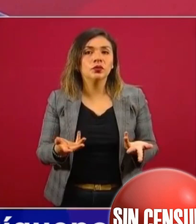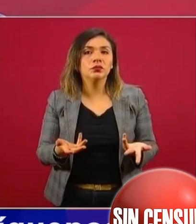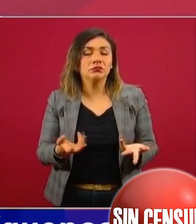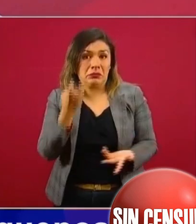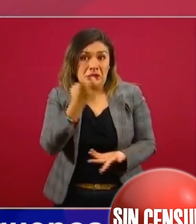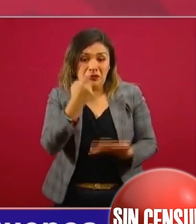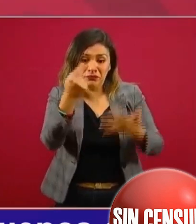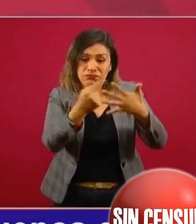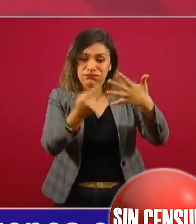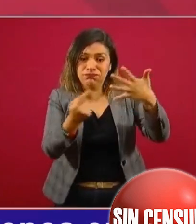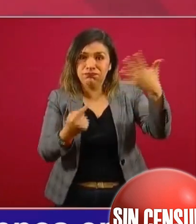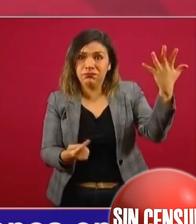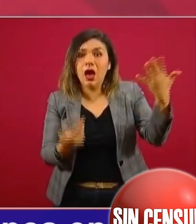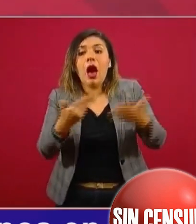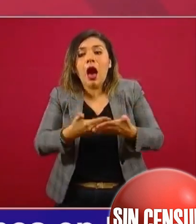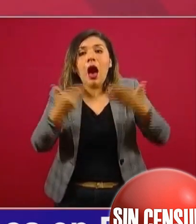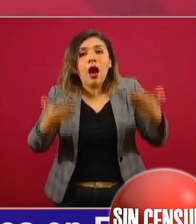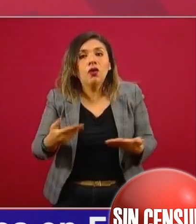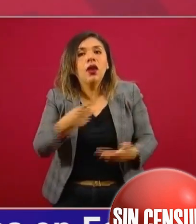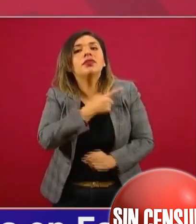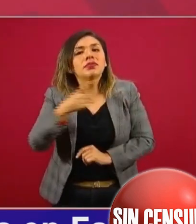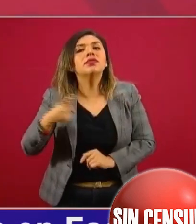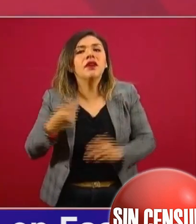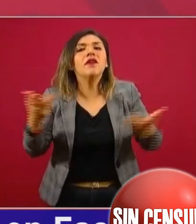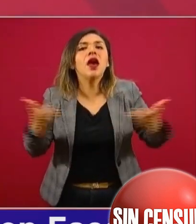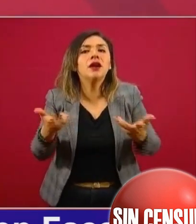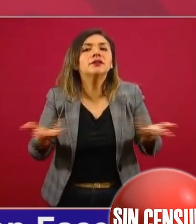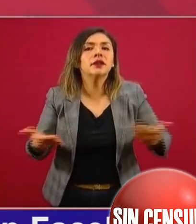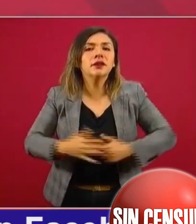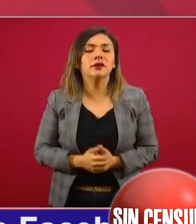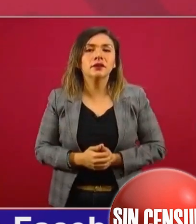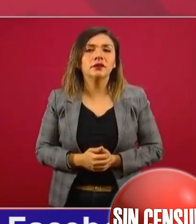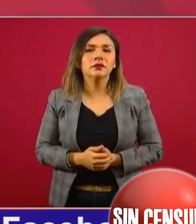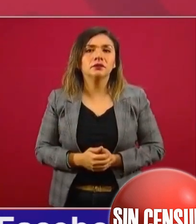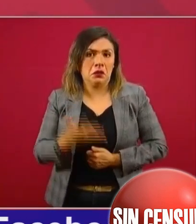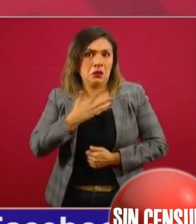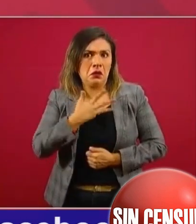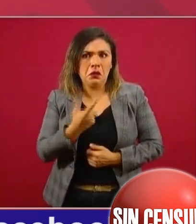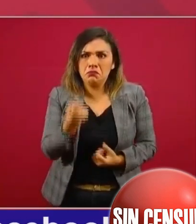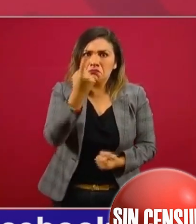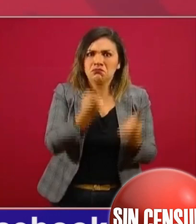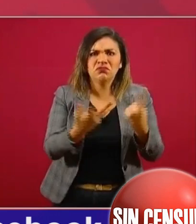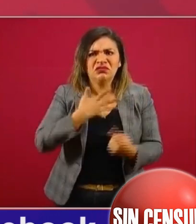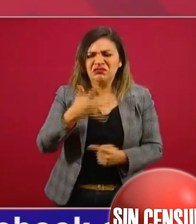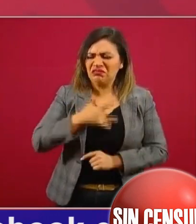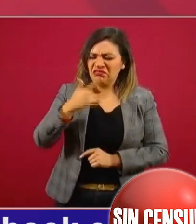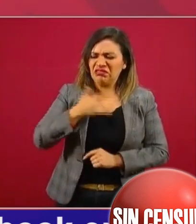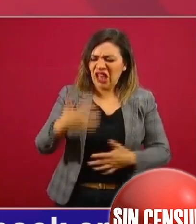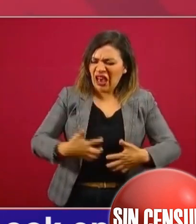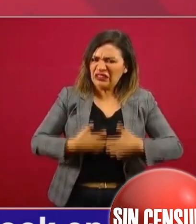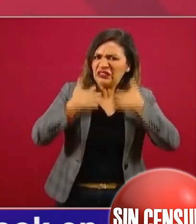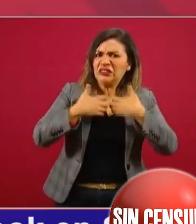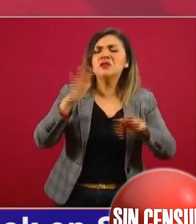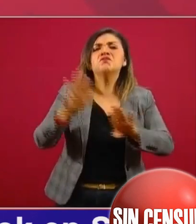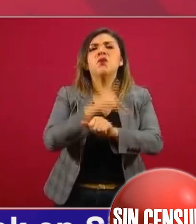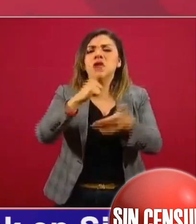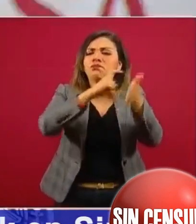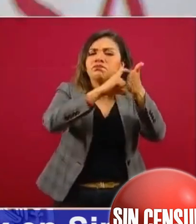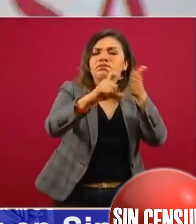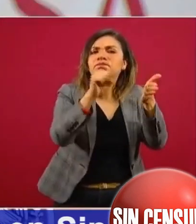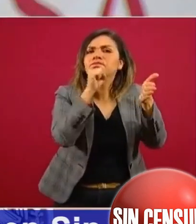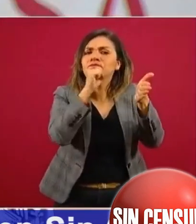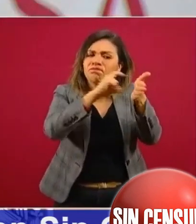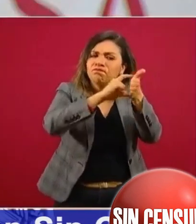Entonces, ¿qué tenemos que hacer ahora? Habían quienes estaban enojados por el etiquetado de los